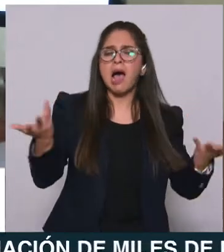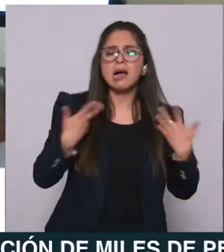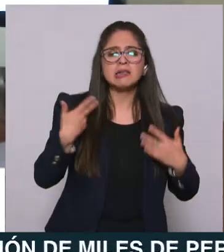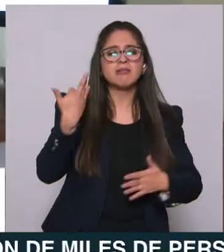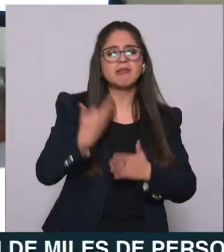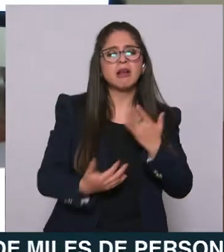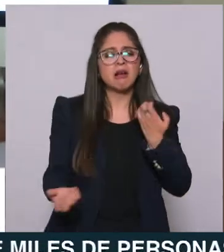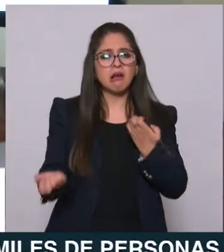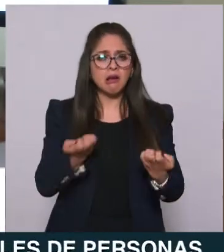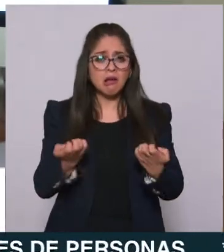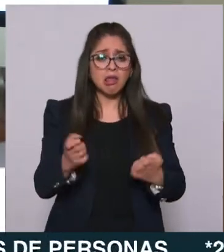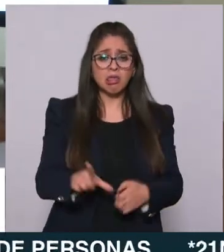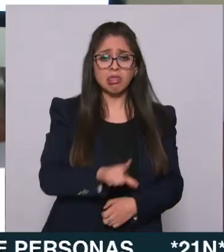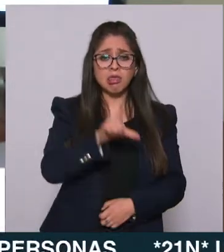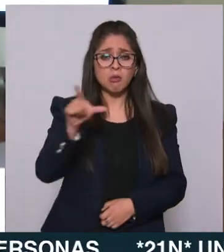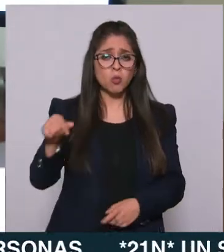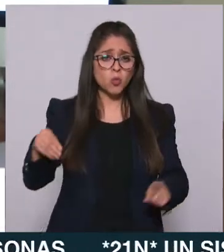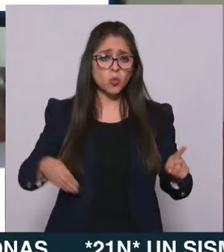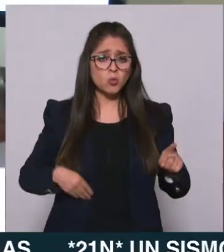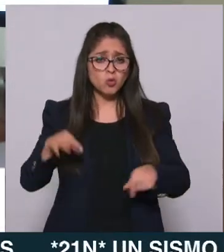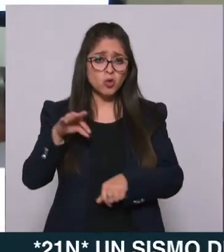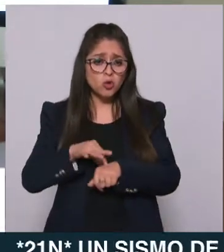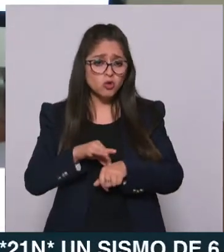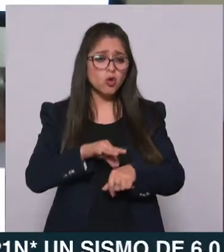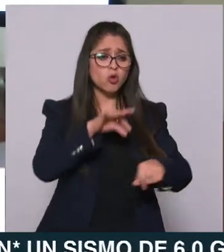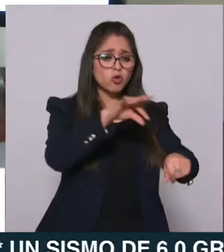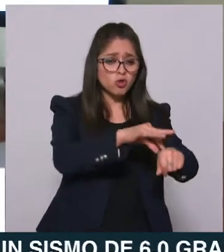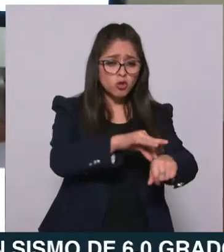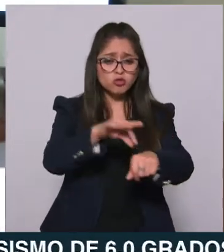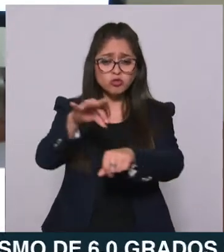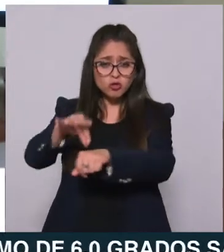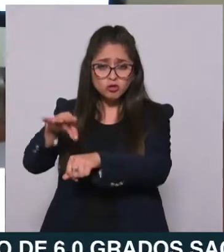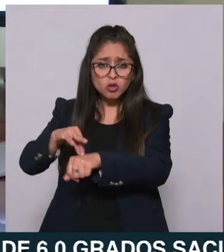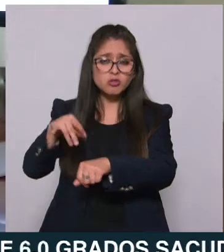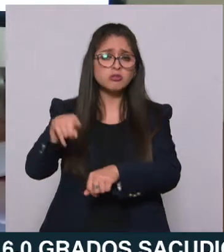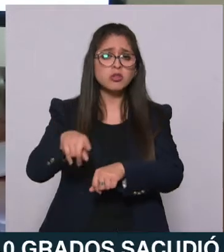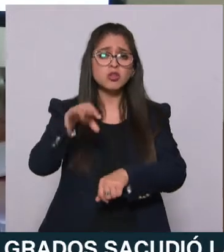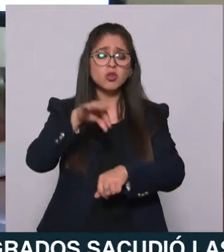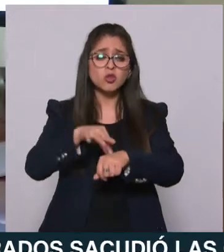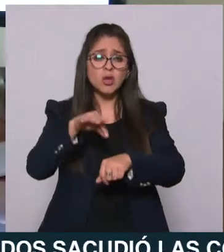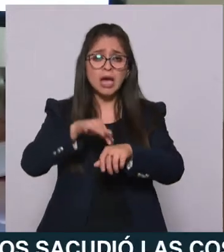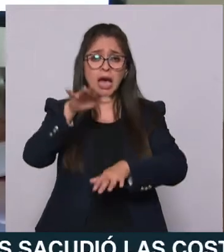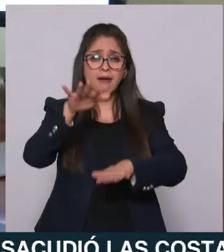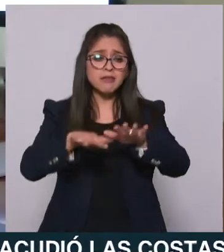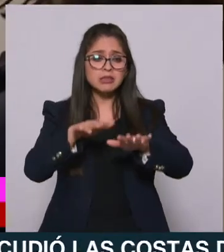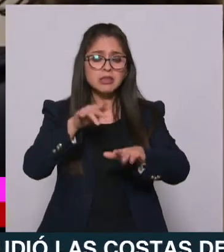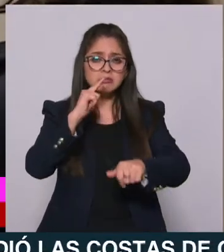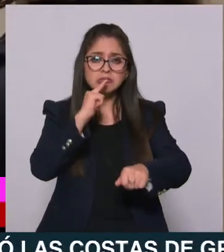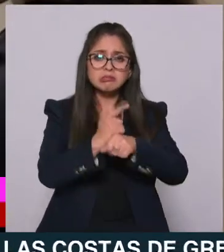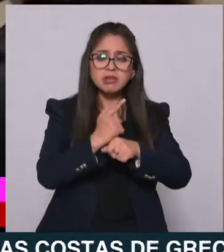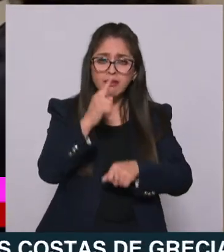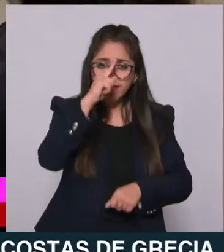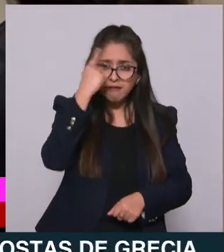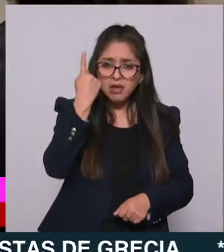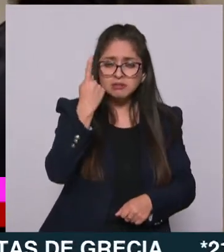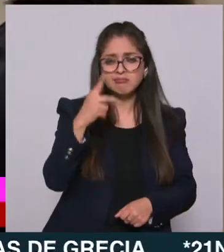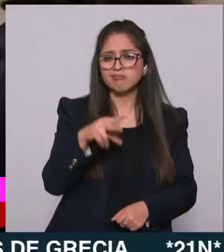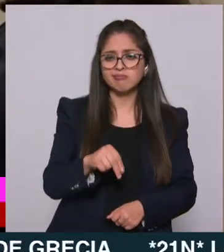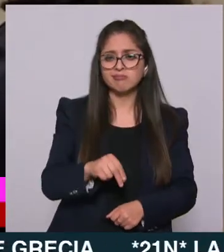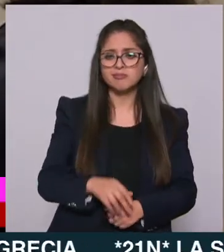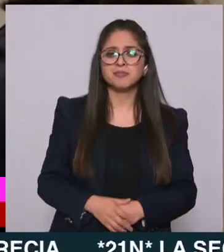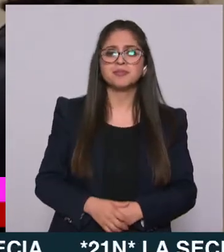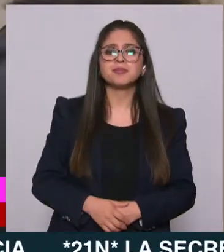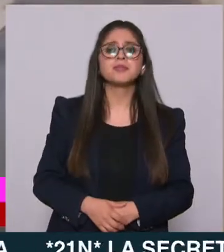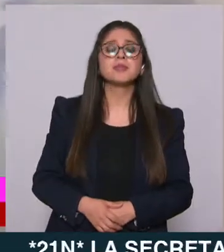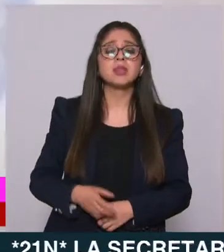parte es culpa del médico, porque el paciente va de médico en médico y el médico a veces no piensa en la enfermedad. Este